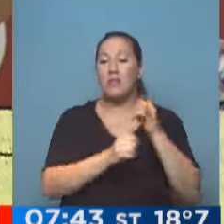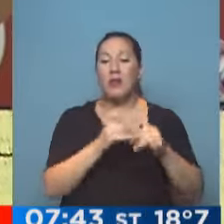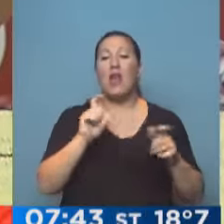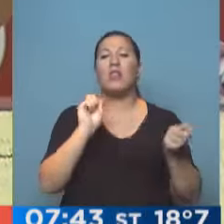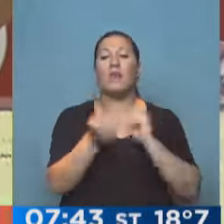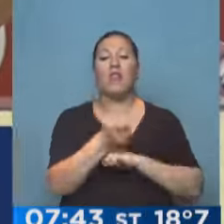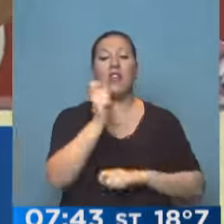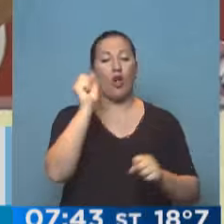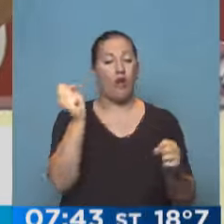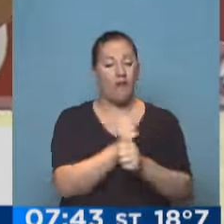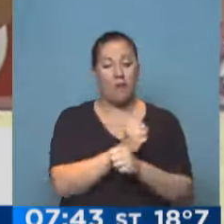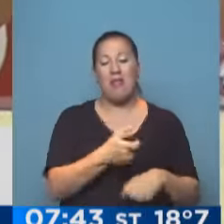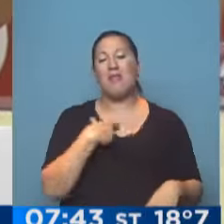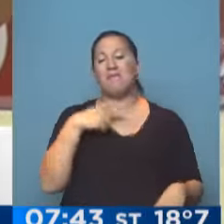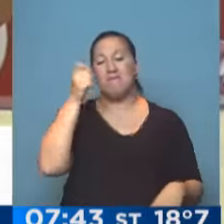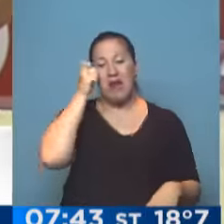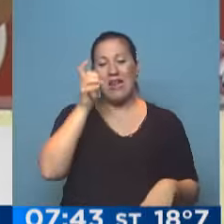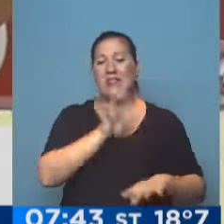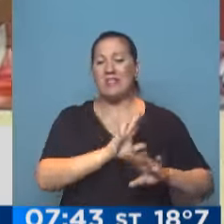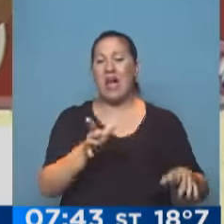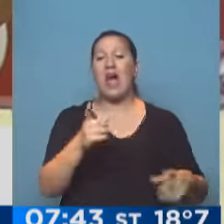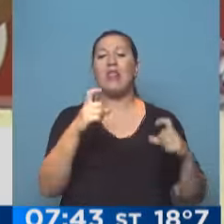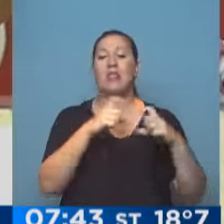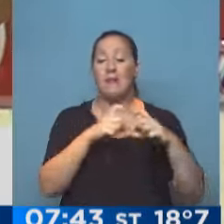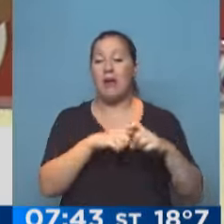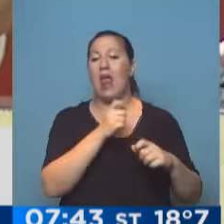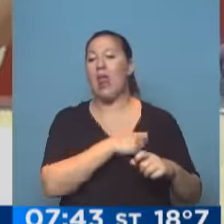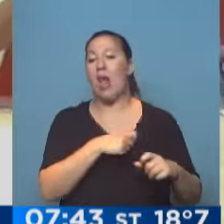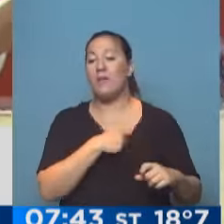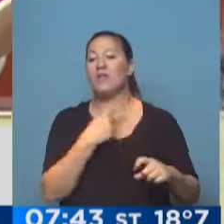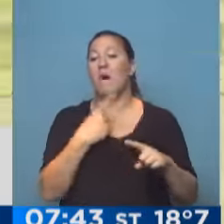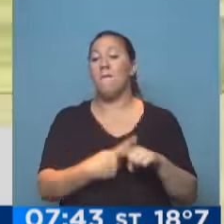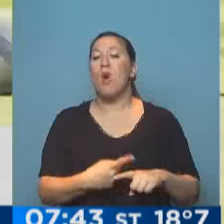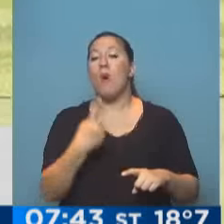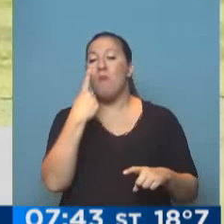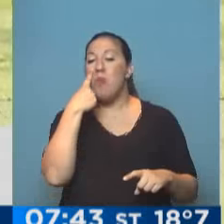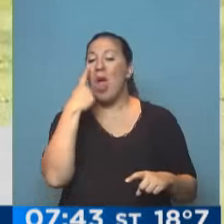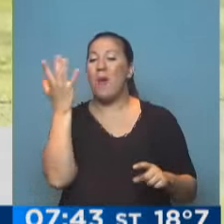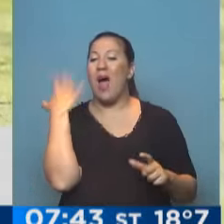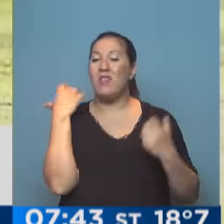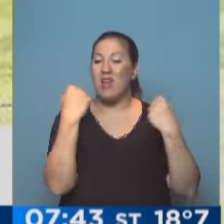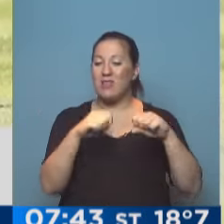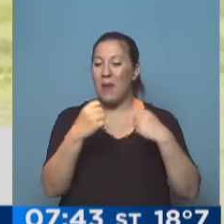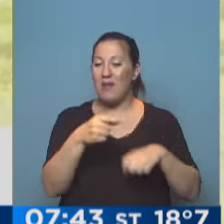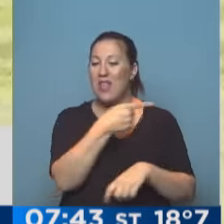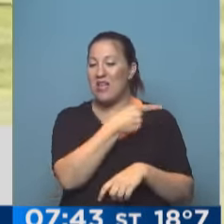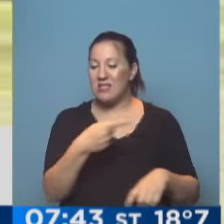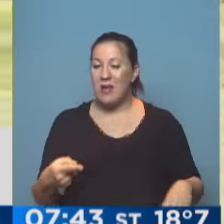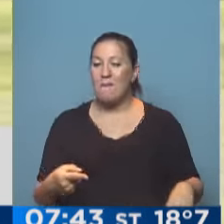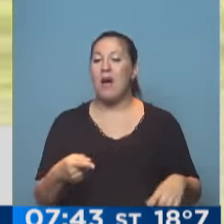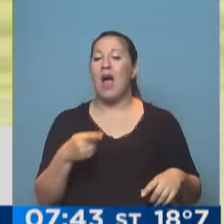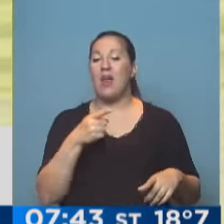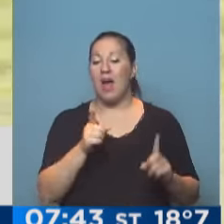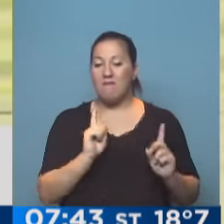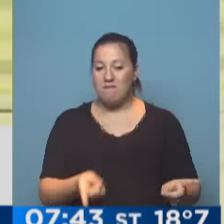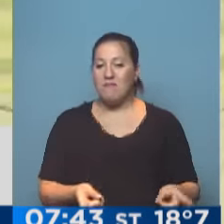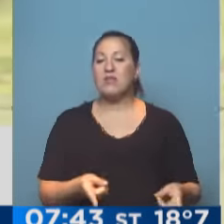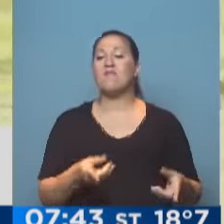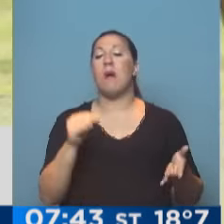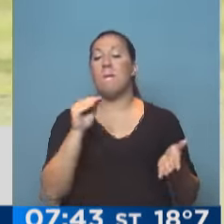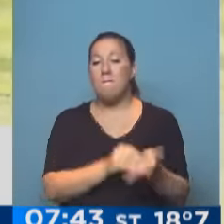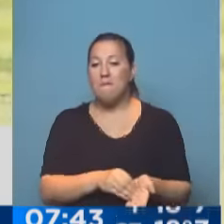confirmadas. Uno ya imaginaba que Di María y Lavezzi, por lo que había probado el Tata Martino en los entrenamientos durante la semana, iban a ser de la partida, más